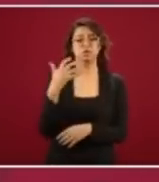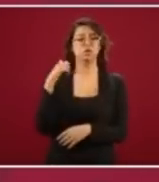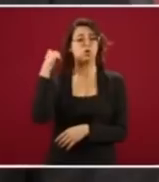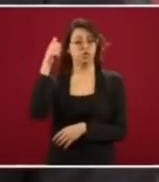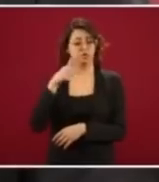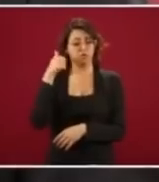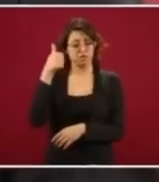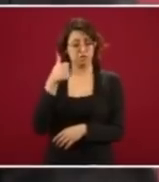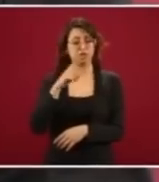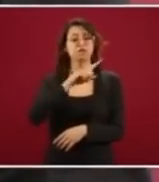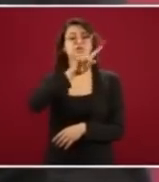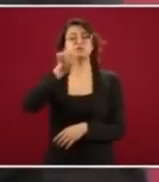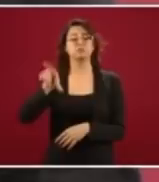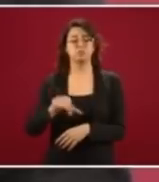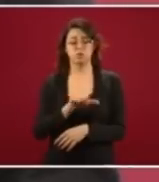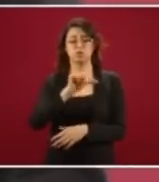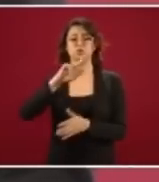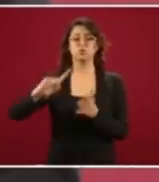voy a informar